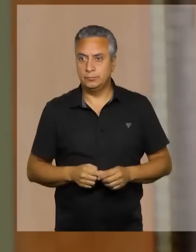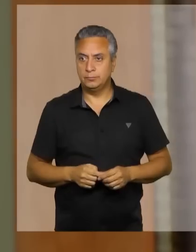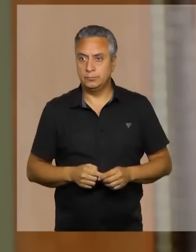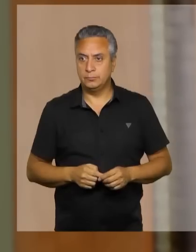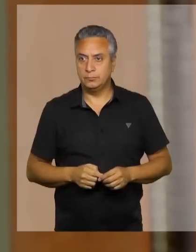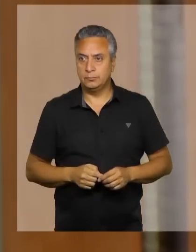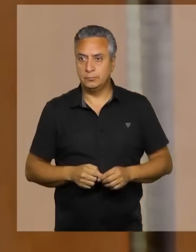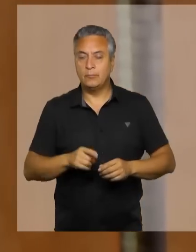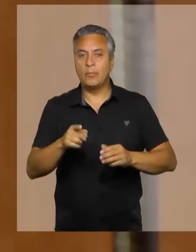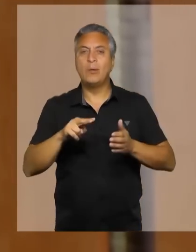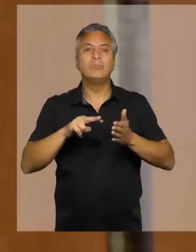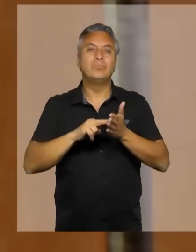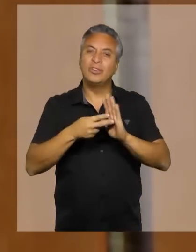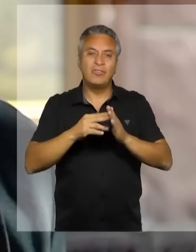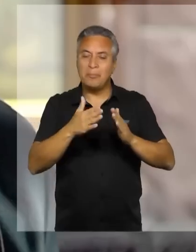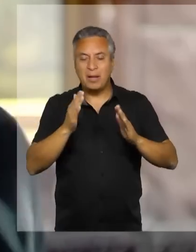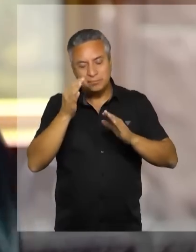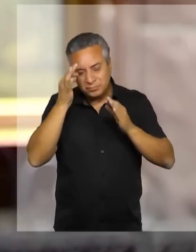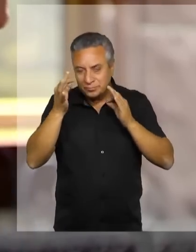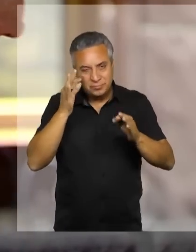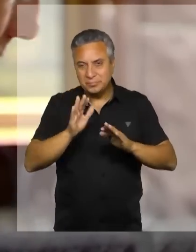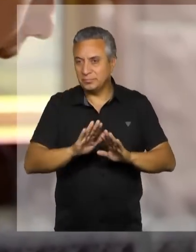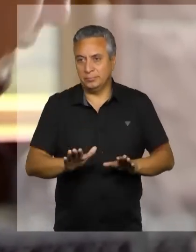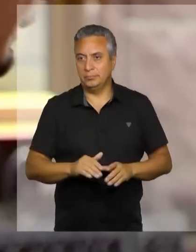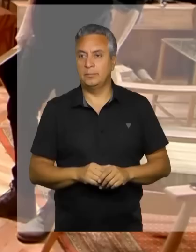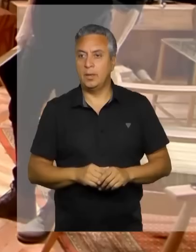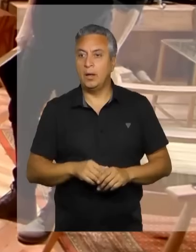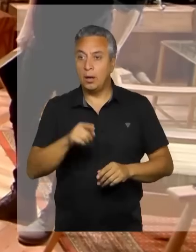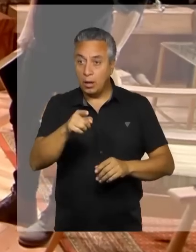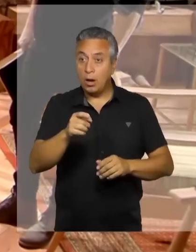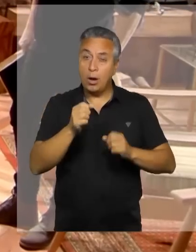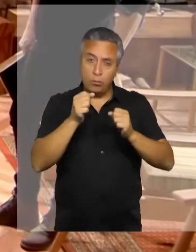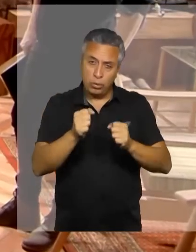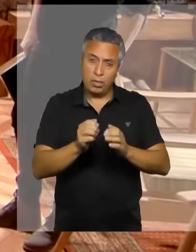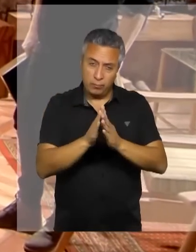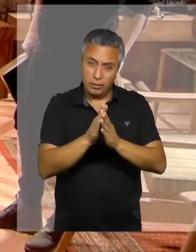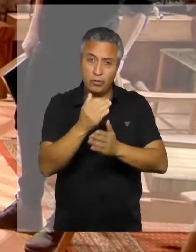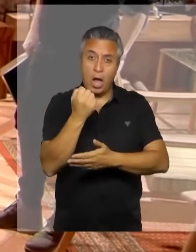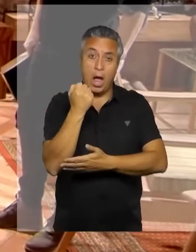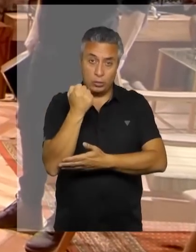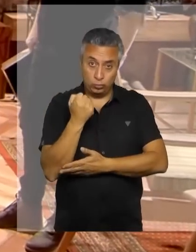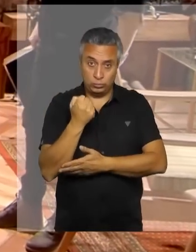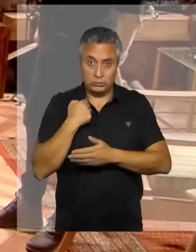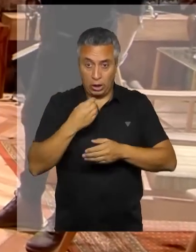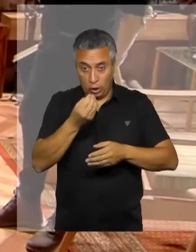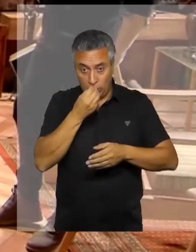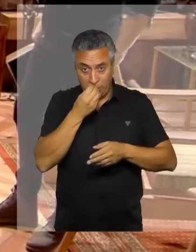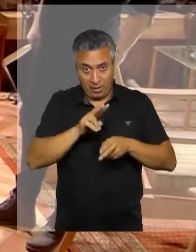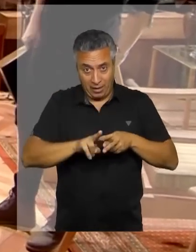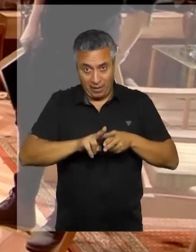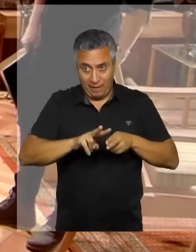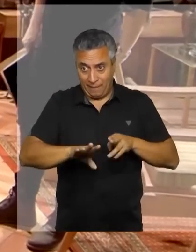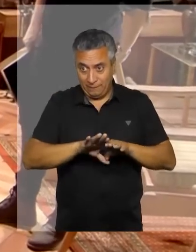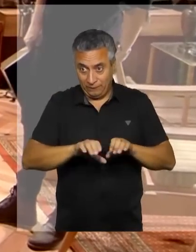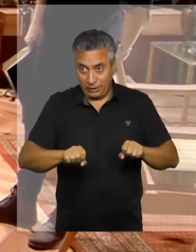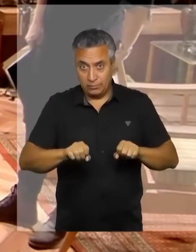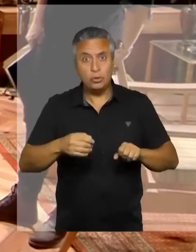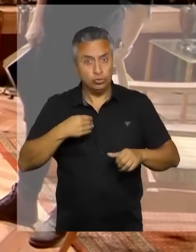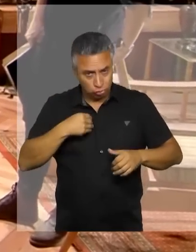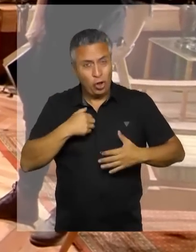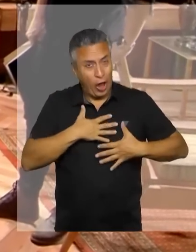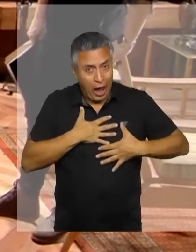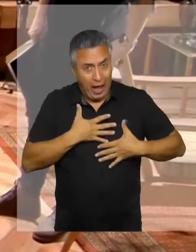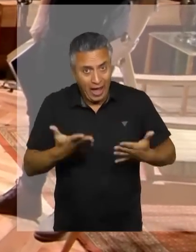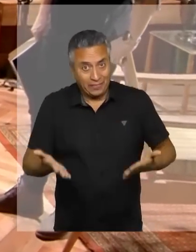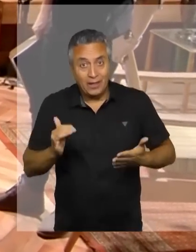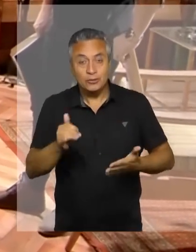Inconvenientes. Ah, qué clase de inconvenientes. Inconvenientes, sí. ¿Me puedes ayudar, por favor, a terminar la comida? ¡Qué encantada! Que como